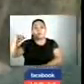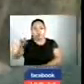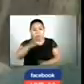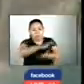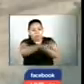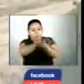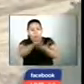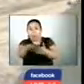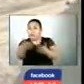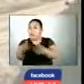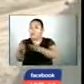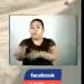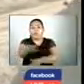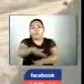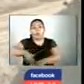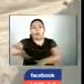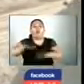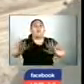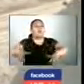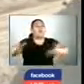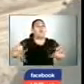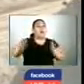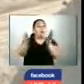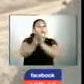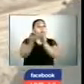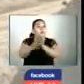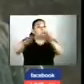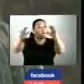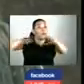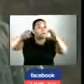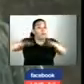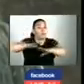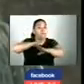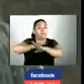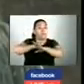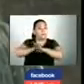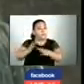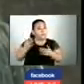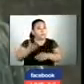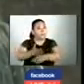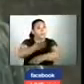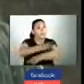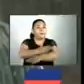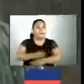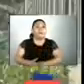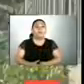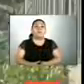de limpieza en varios sectores del país para evitar estragos provocados durante la temporada de lluvias.